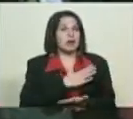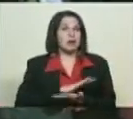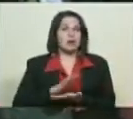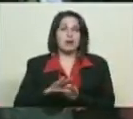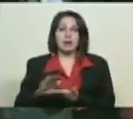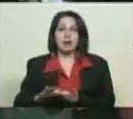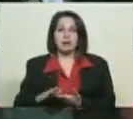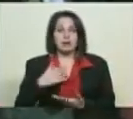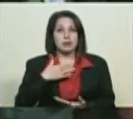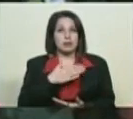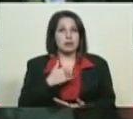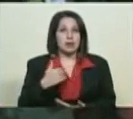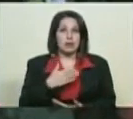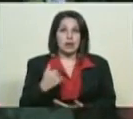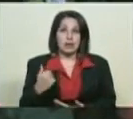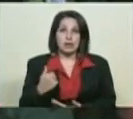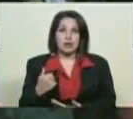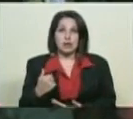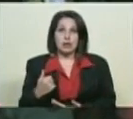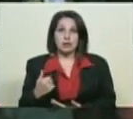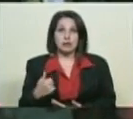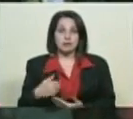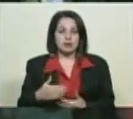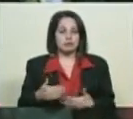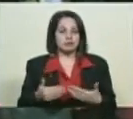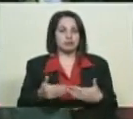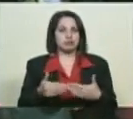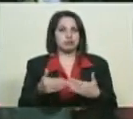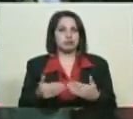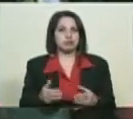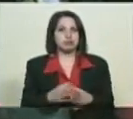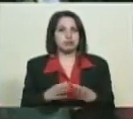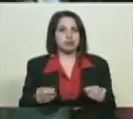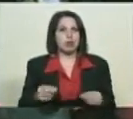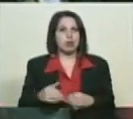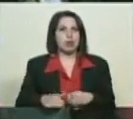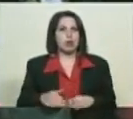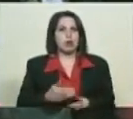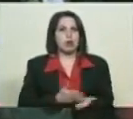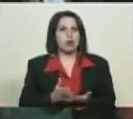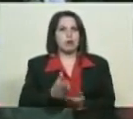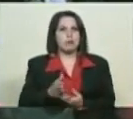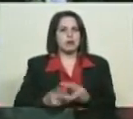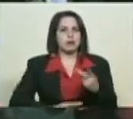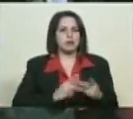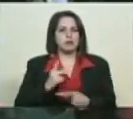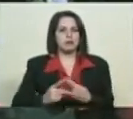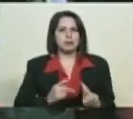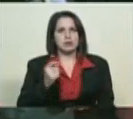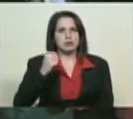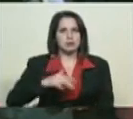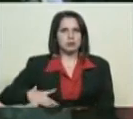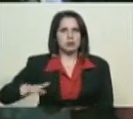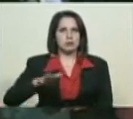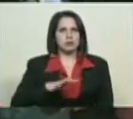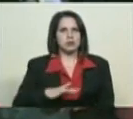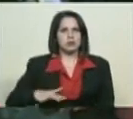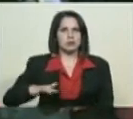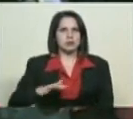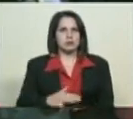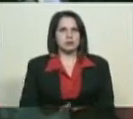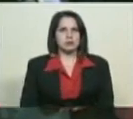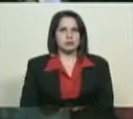necesaria, pues, para avanzar en todos los caminos del desarrollo de la prosperidad de nuestro pueblo. Ha sido